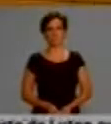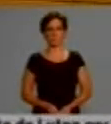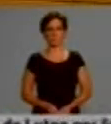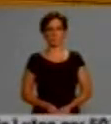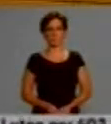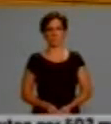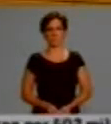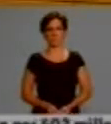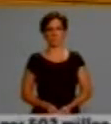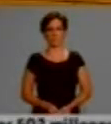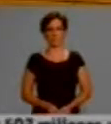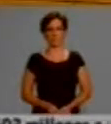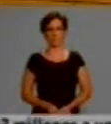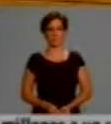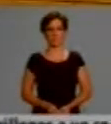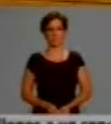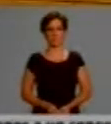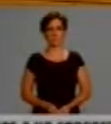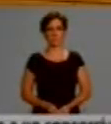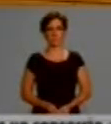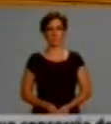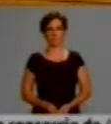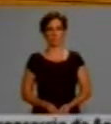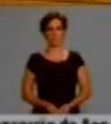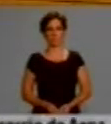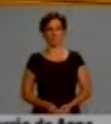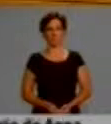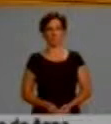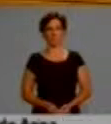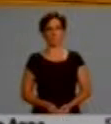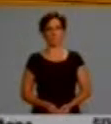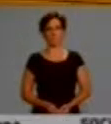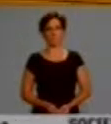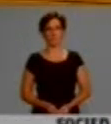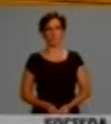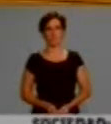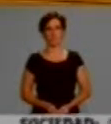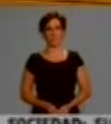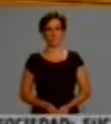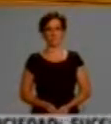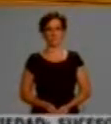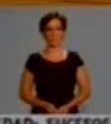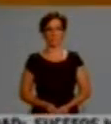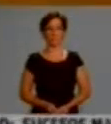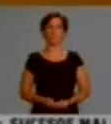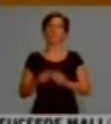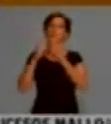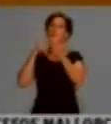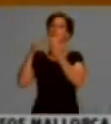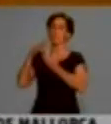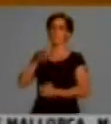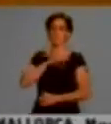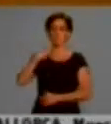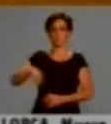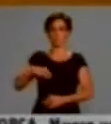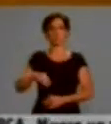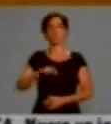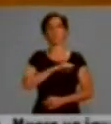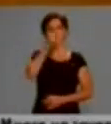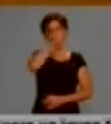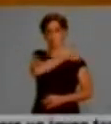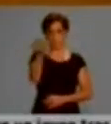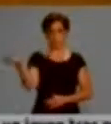Popular negando la doble contabilidad ni que se hayan producido delitos en el partido. Muchas gracias, señor presidente,